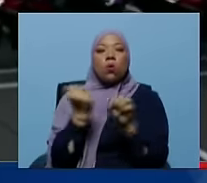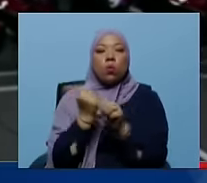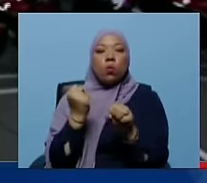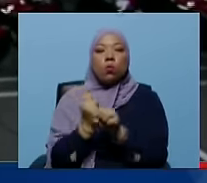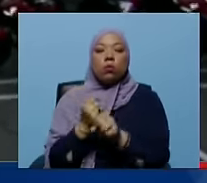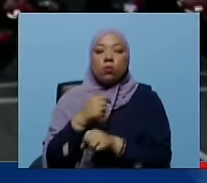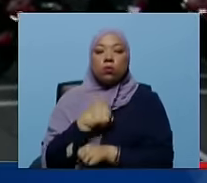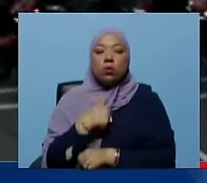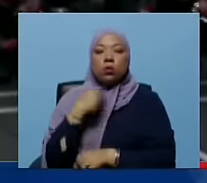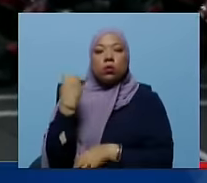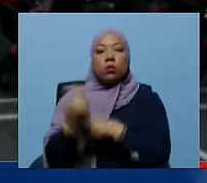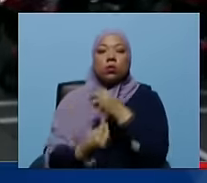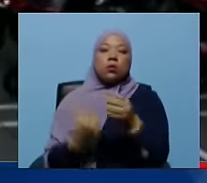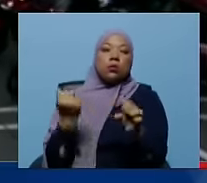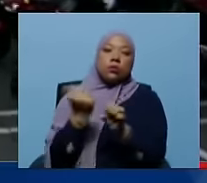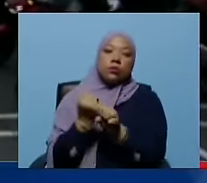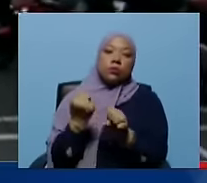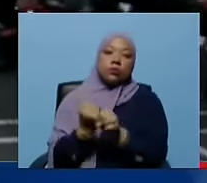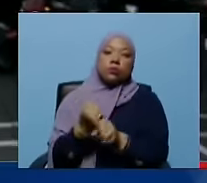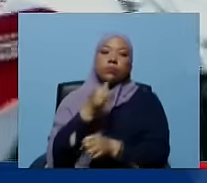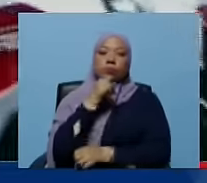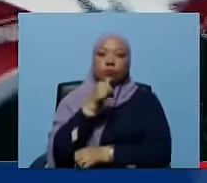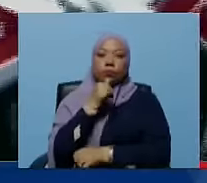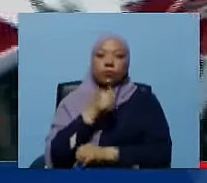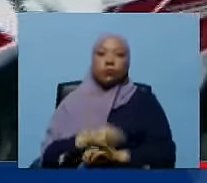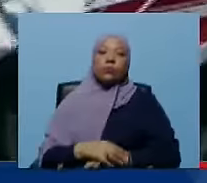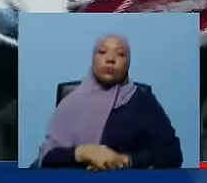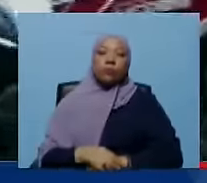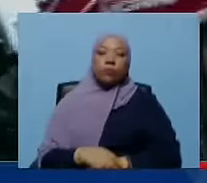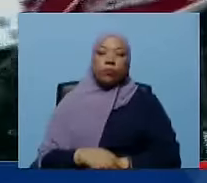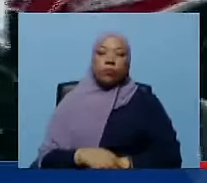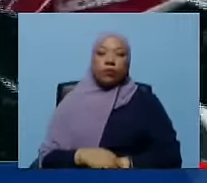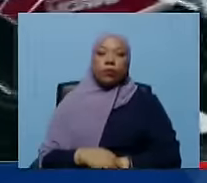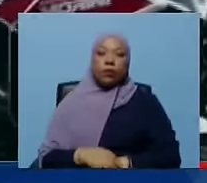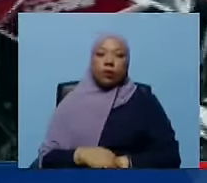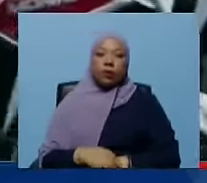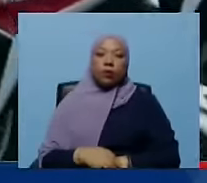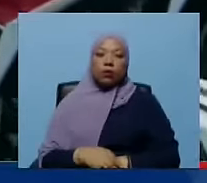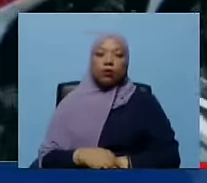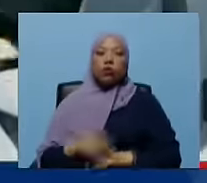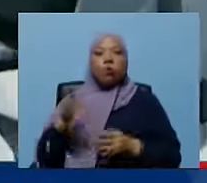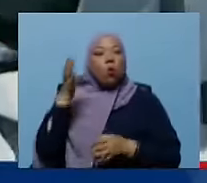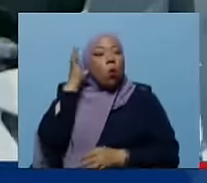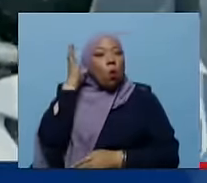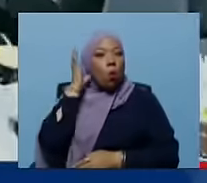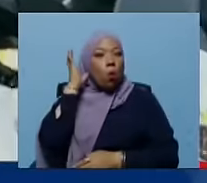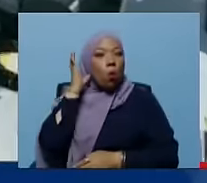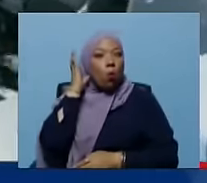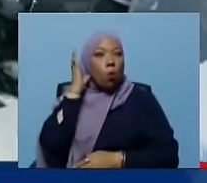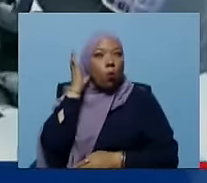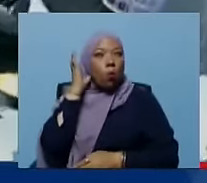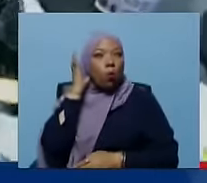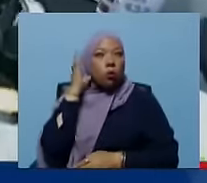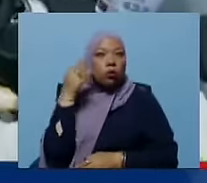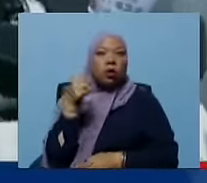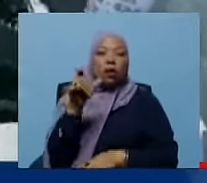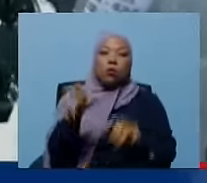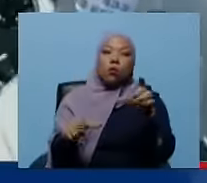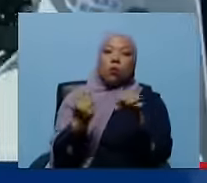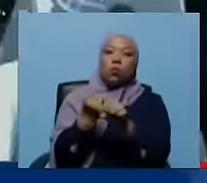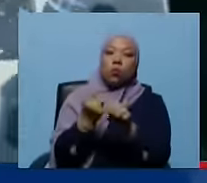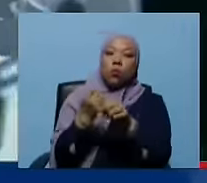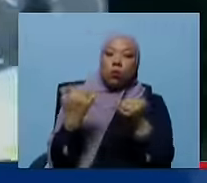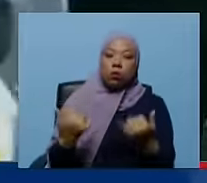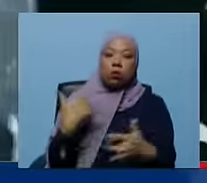Diosdado Cabello Rondón, avancemos. Sí, bueno, y ellos están conscientes de eso, presidente, porque